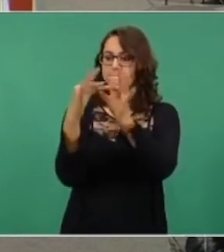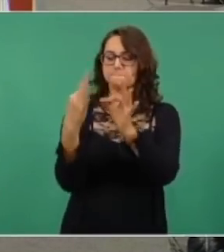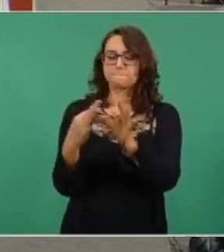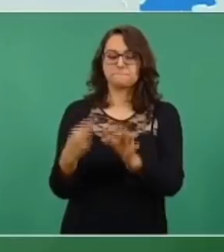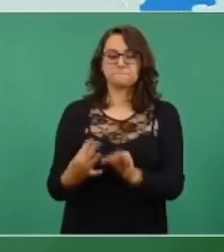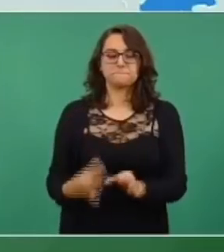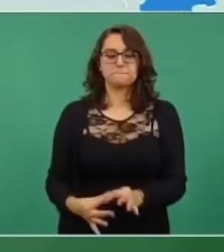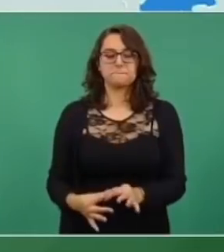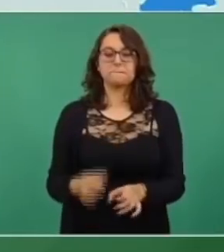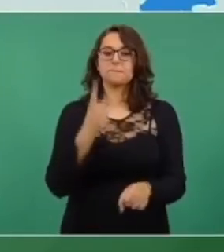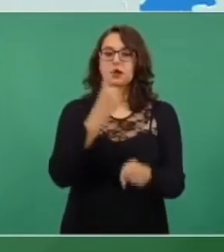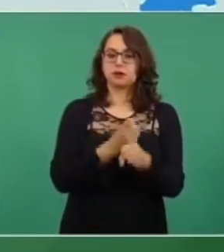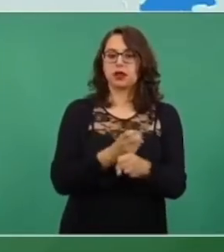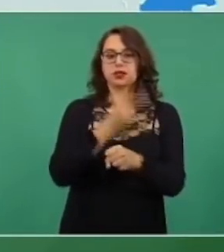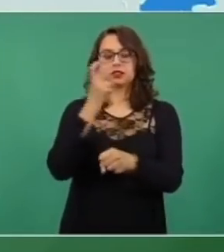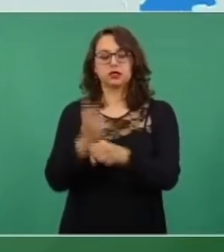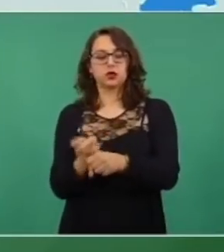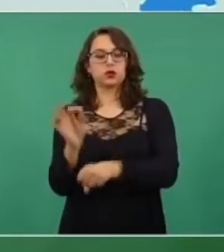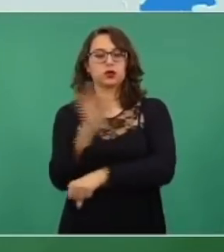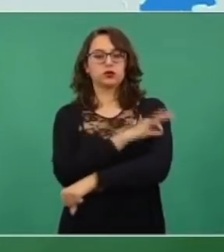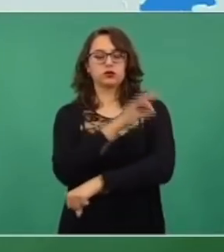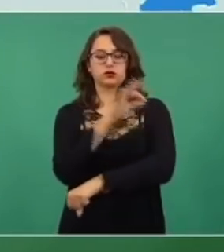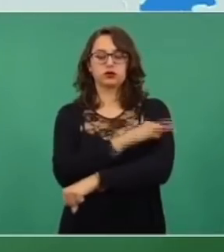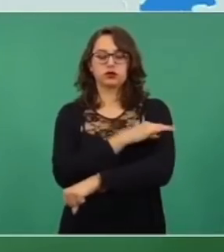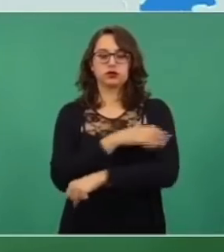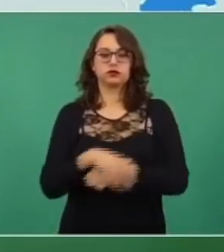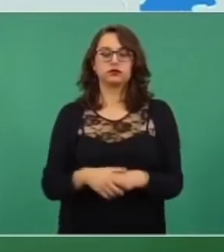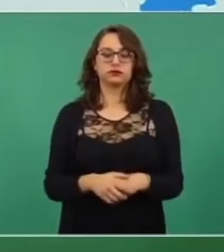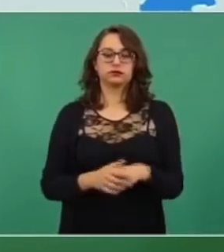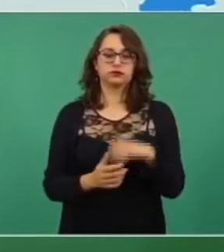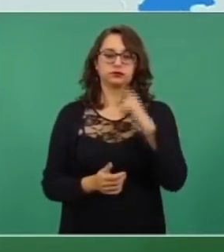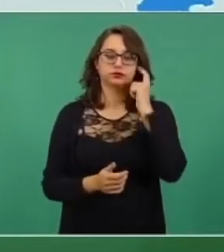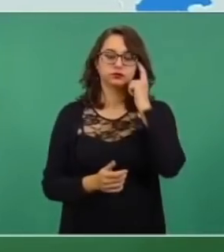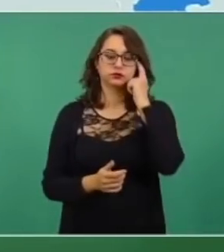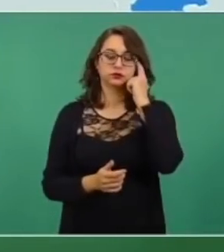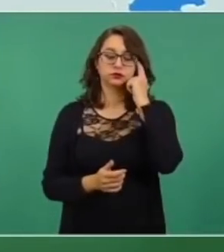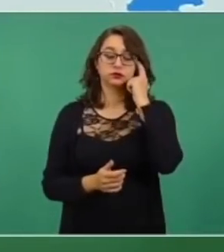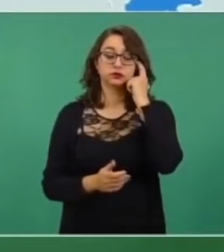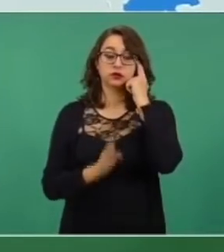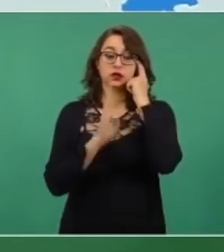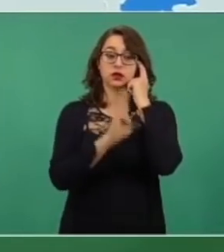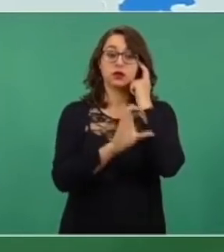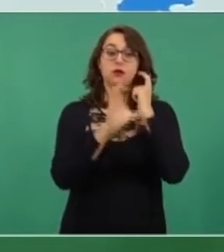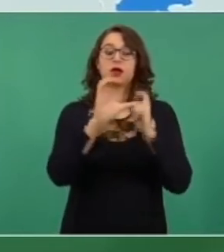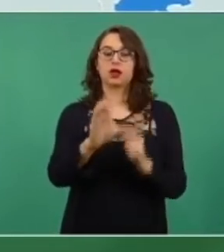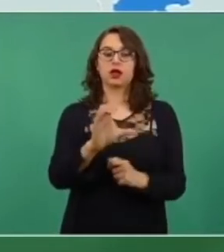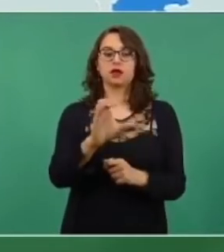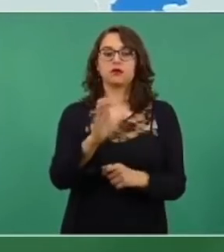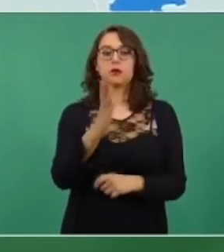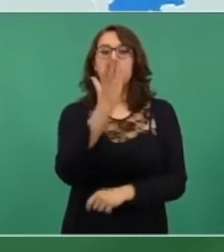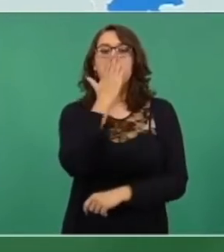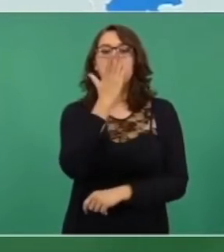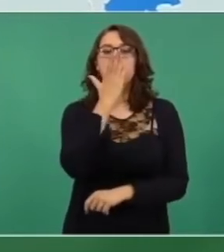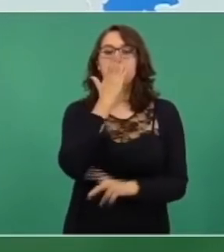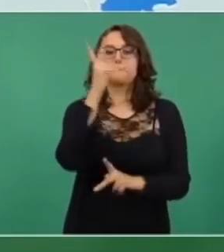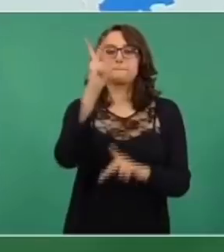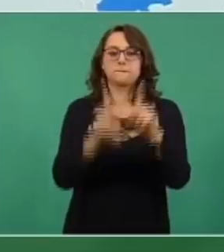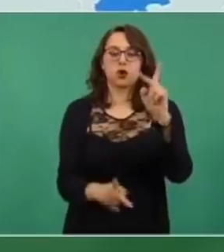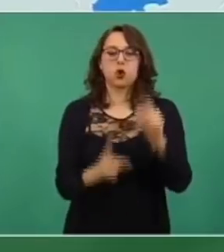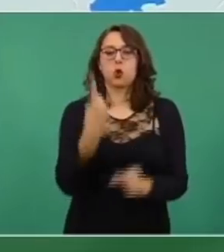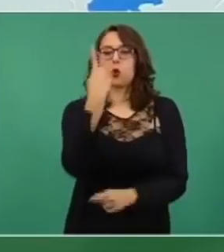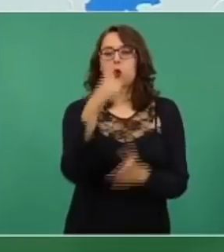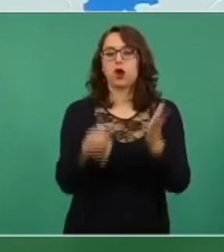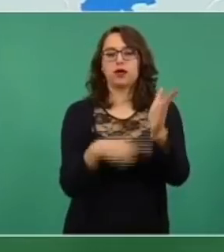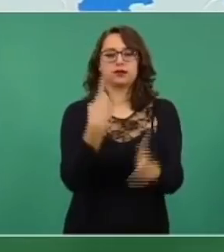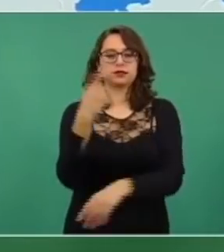la primera y la segunda dosis. En este caso de Baja California y una parte de Sonora solamente fue unidosis,